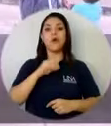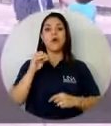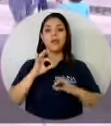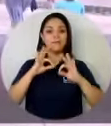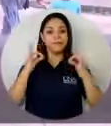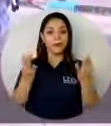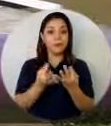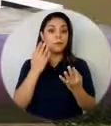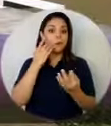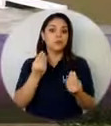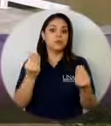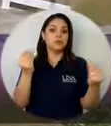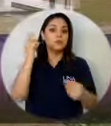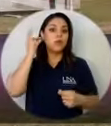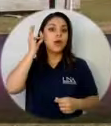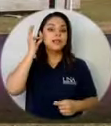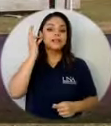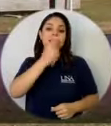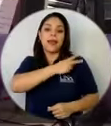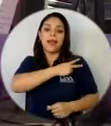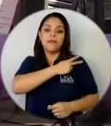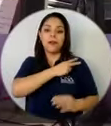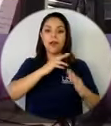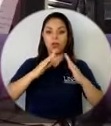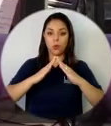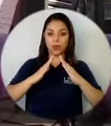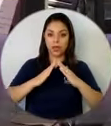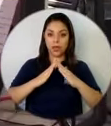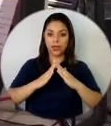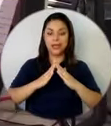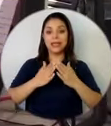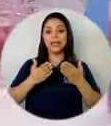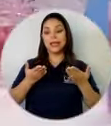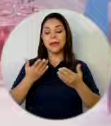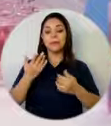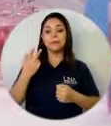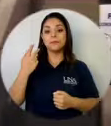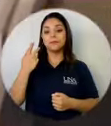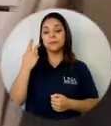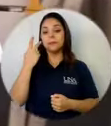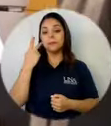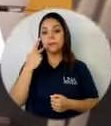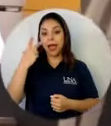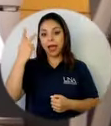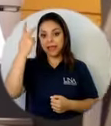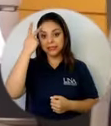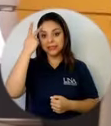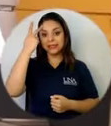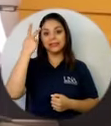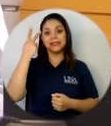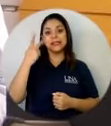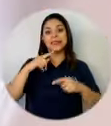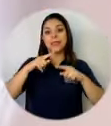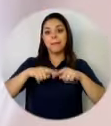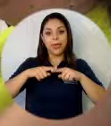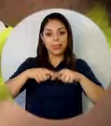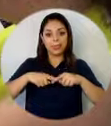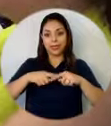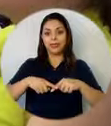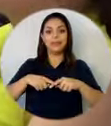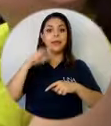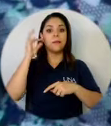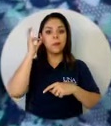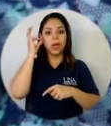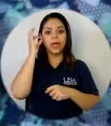jefas de hogar cuyos hijos o a veces padres o abuelos dependen del ingreso de esa